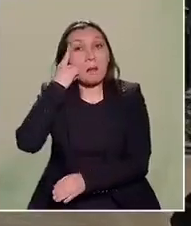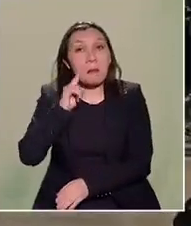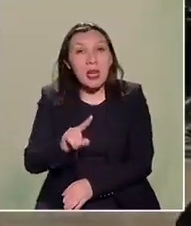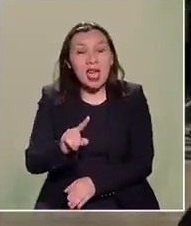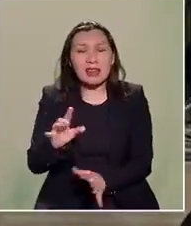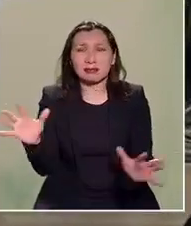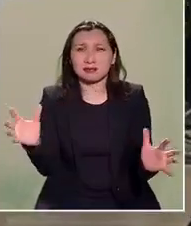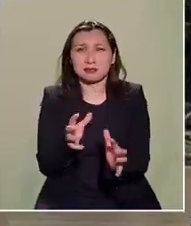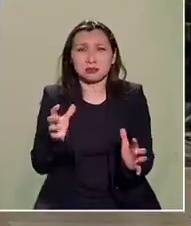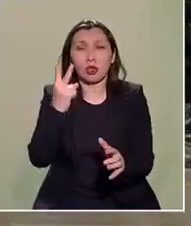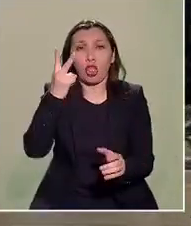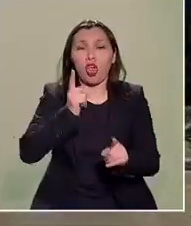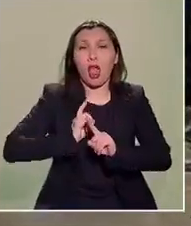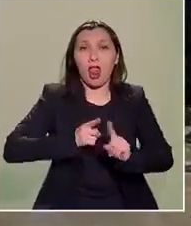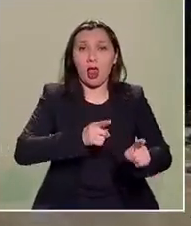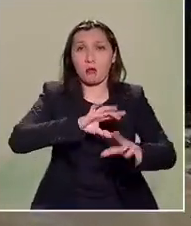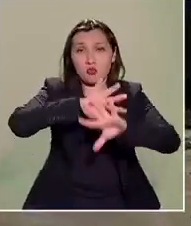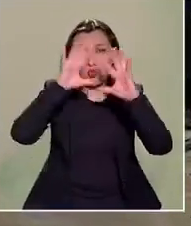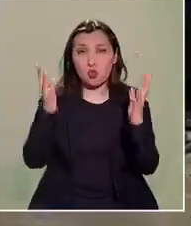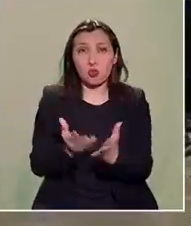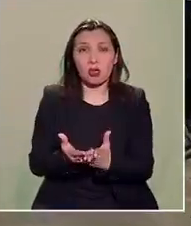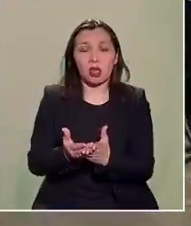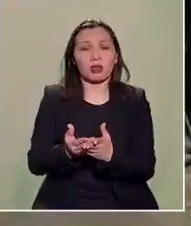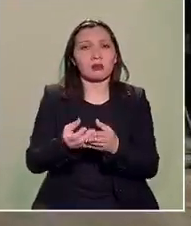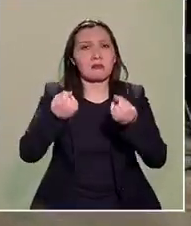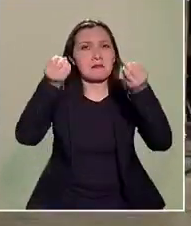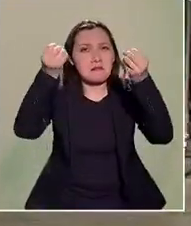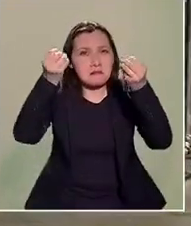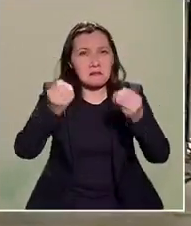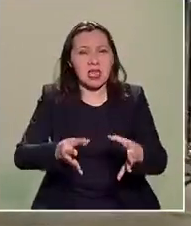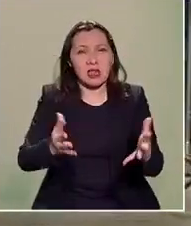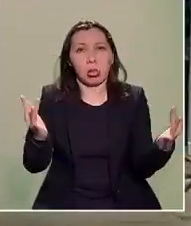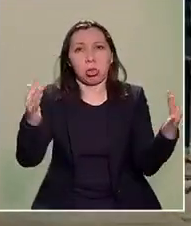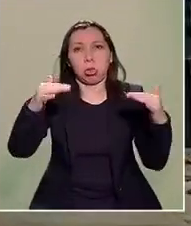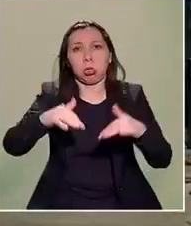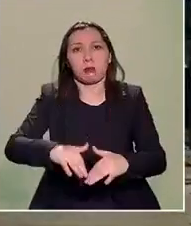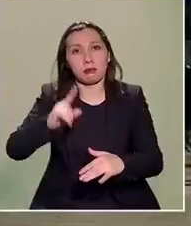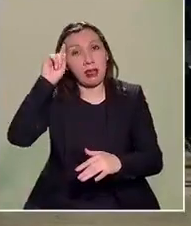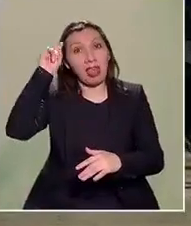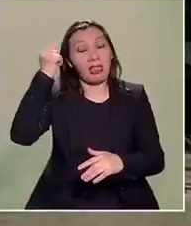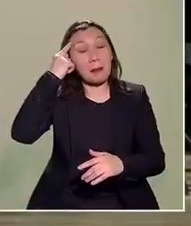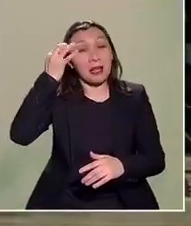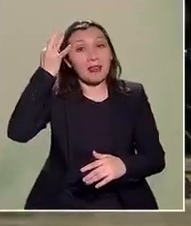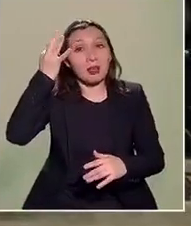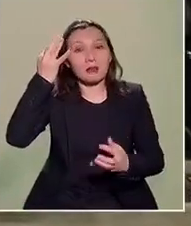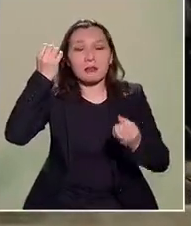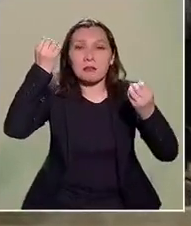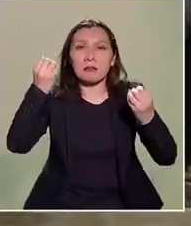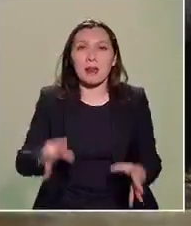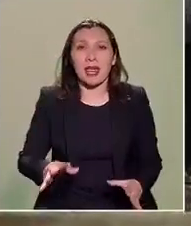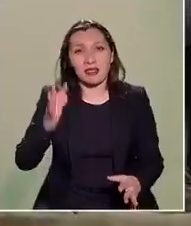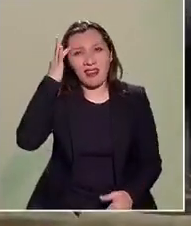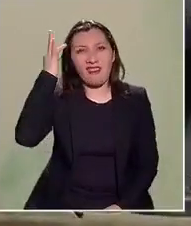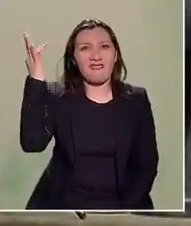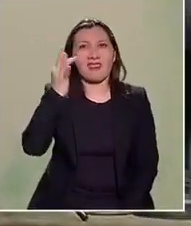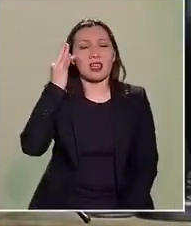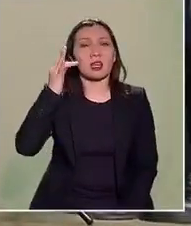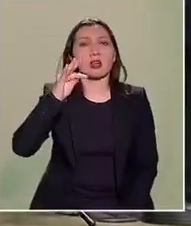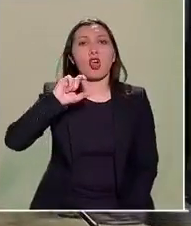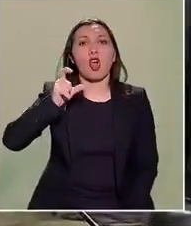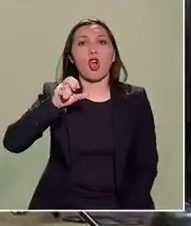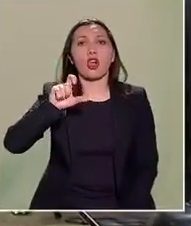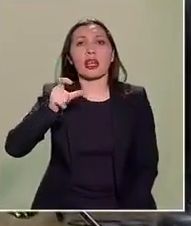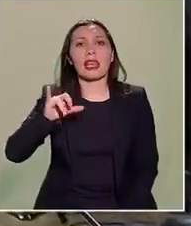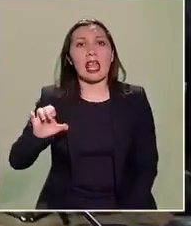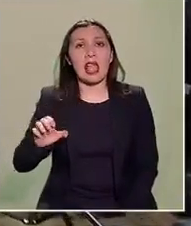horrores de las dos gran mundial es echaron por tierra estos ideales el filósofo julio jordi